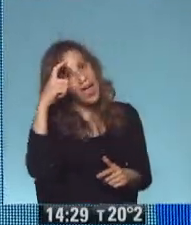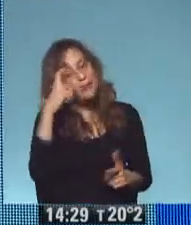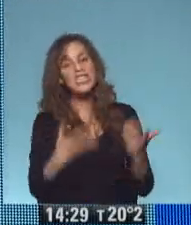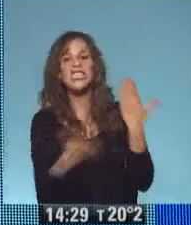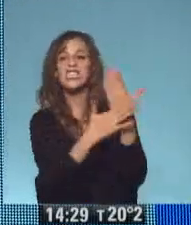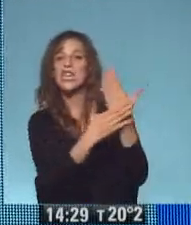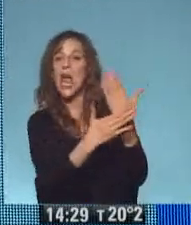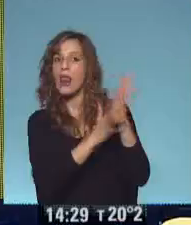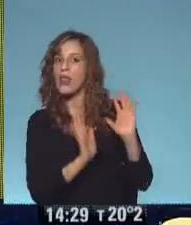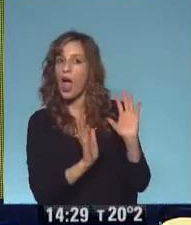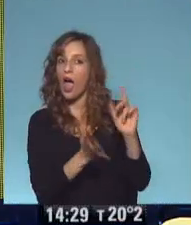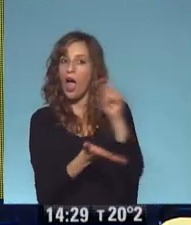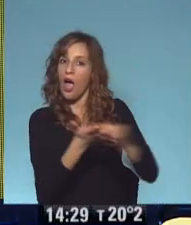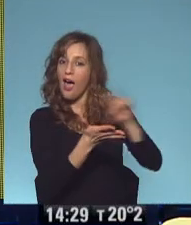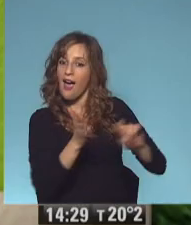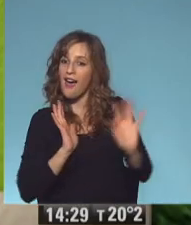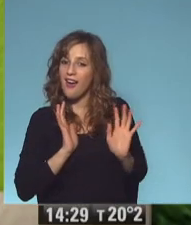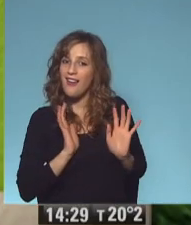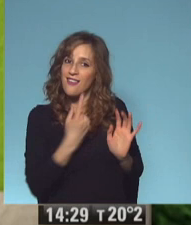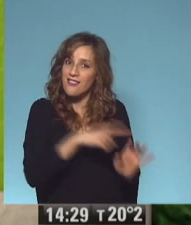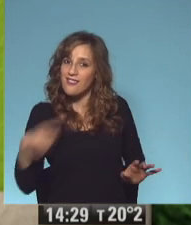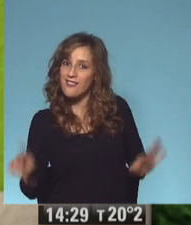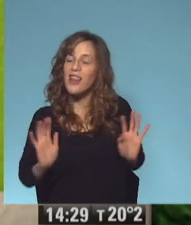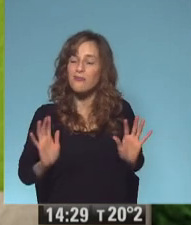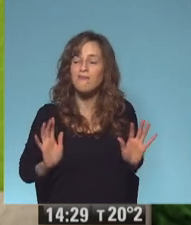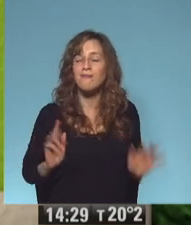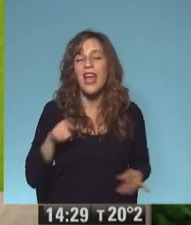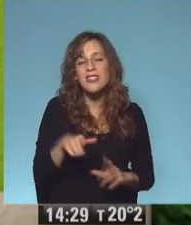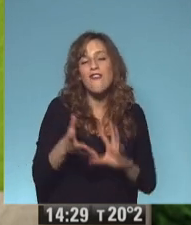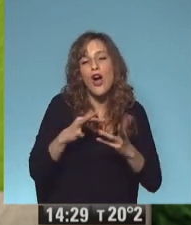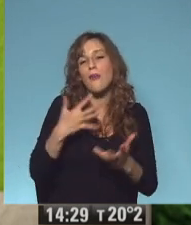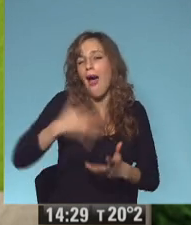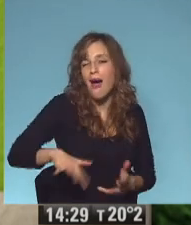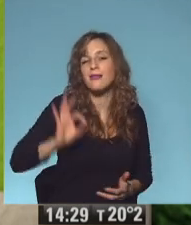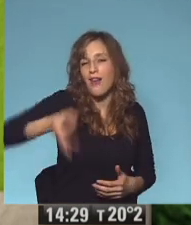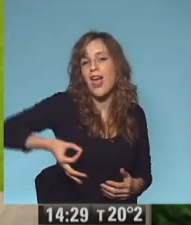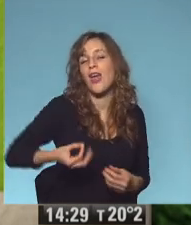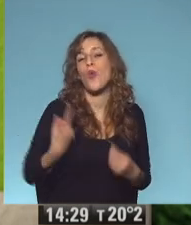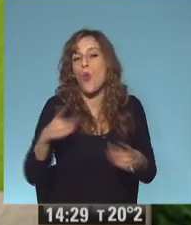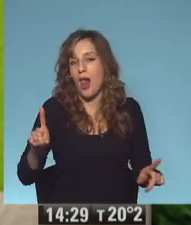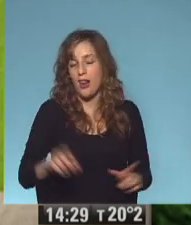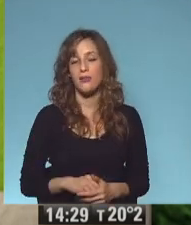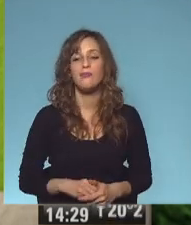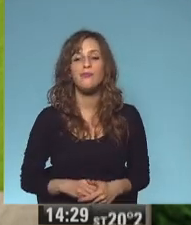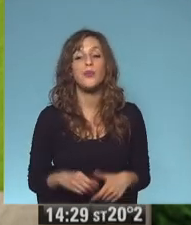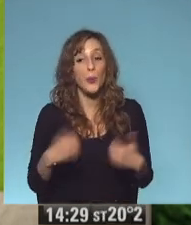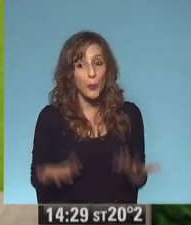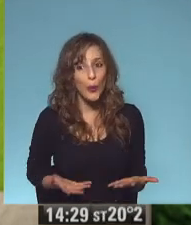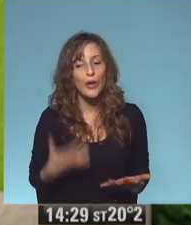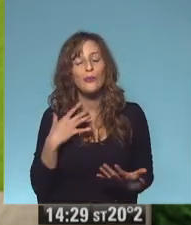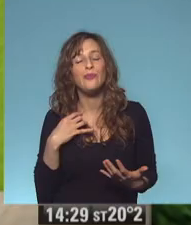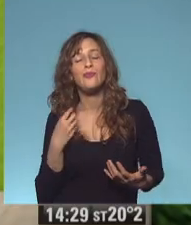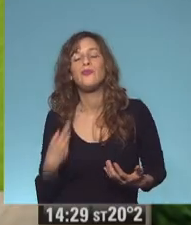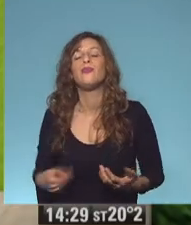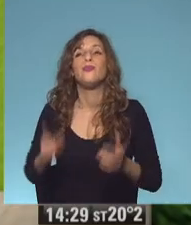distinto. Esa es una forma de empezar a darse cuenta cuál es la derecha y cuál es la izquierda. Muy bien. ¿Sí? Perfecto. Bueno, entonces doblo para el lado. Doblaste a la